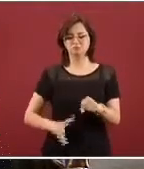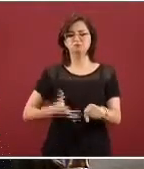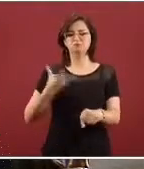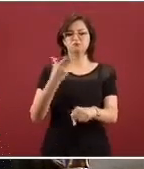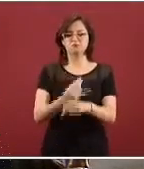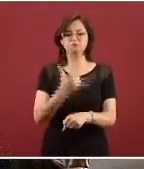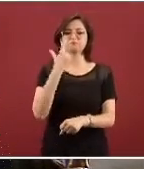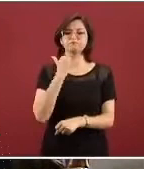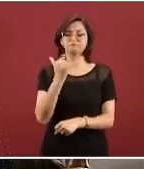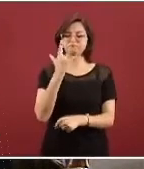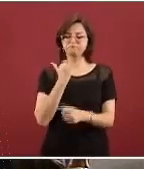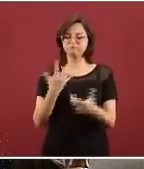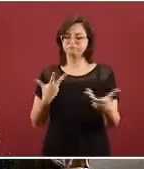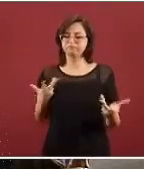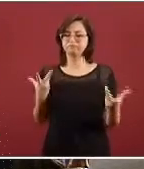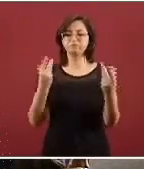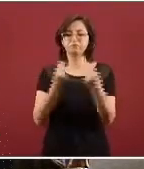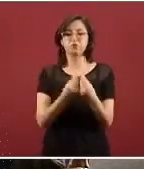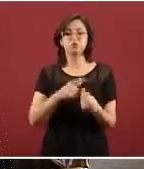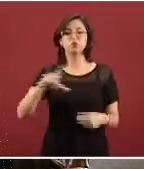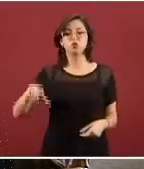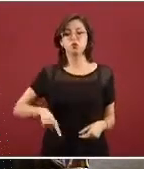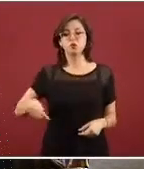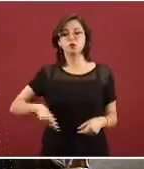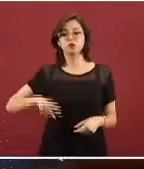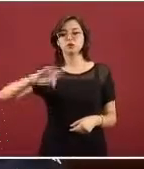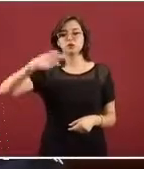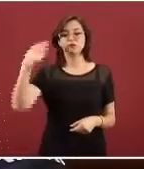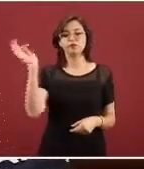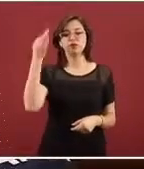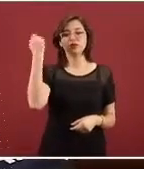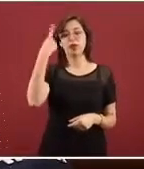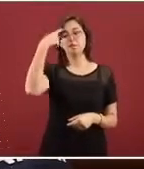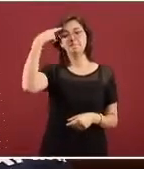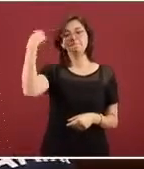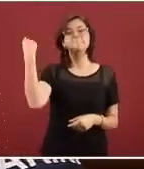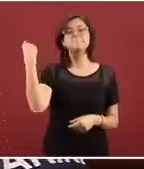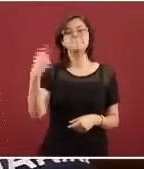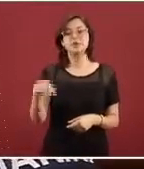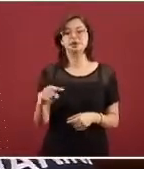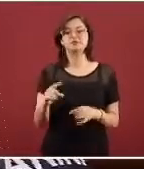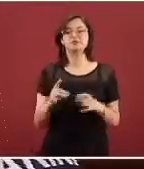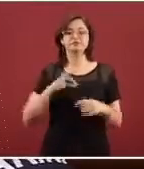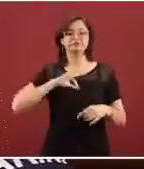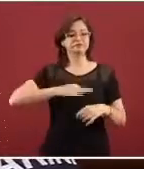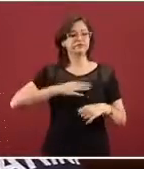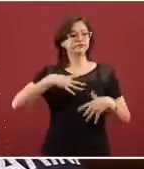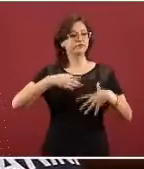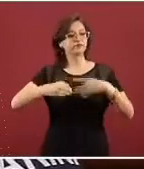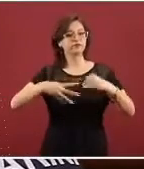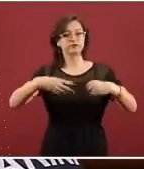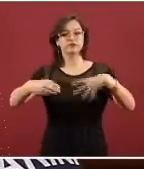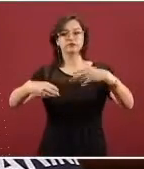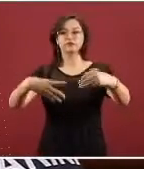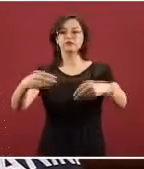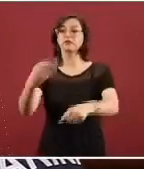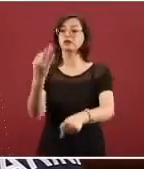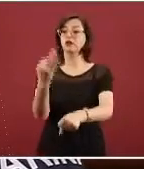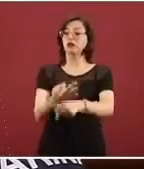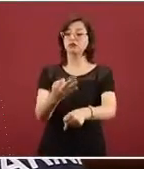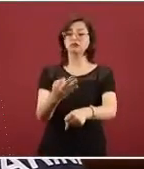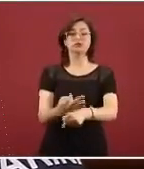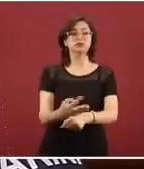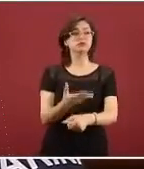este esfuerzo del Gobierno federal para enfrentar esta pandemia que hoy en día